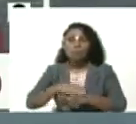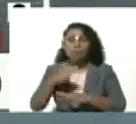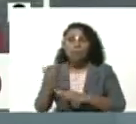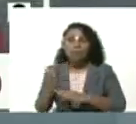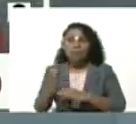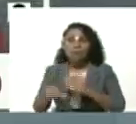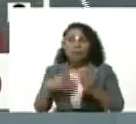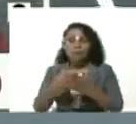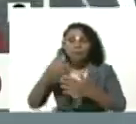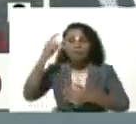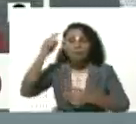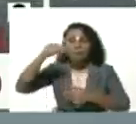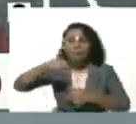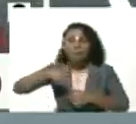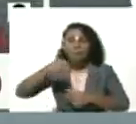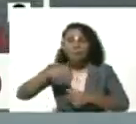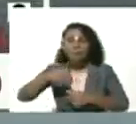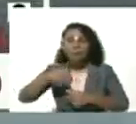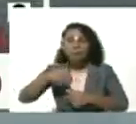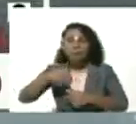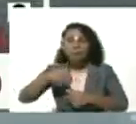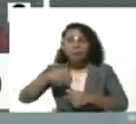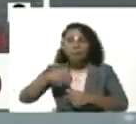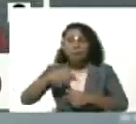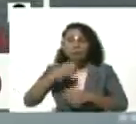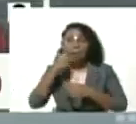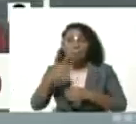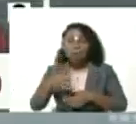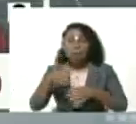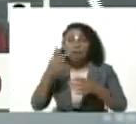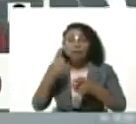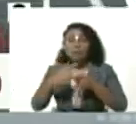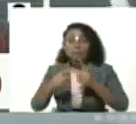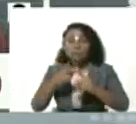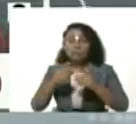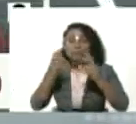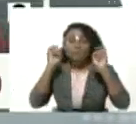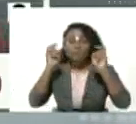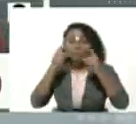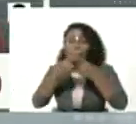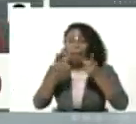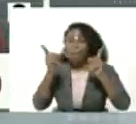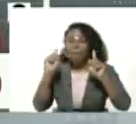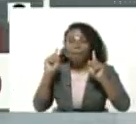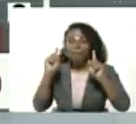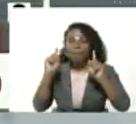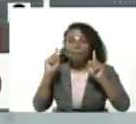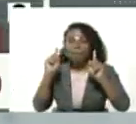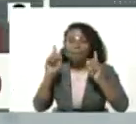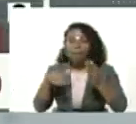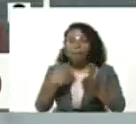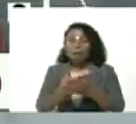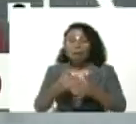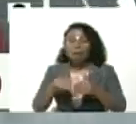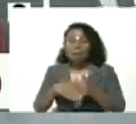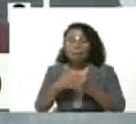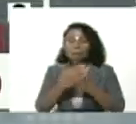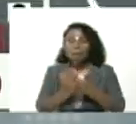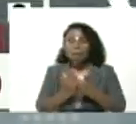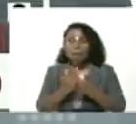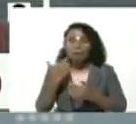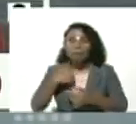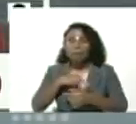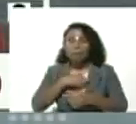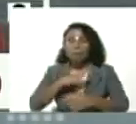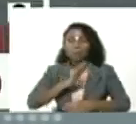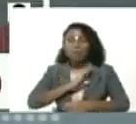el día de hoy hemos tenido buenas condiciones desde el punto de vista atmosférico, pero hasta en la madrugada hemos